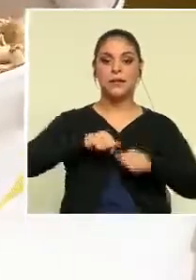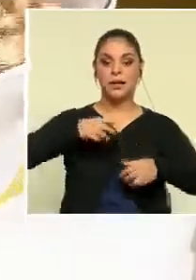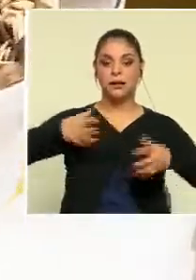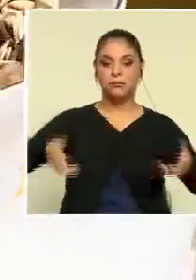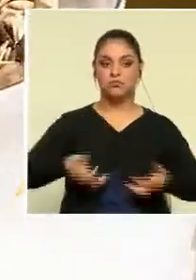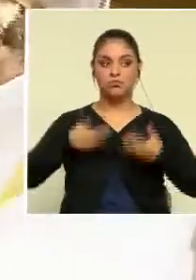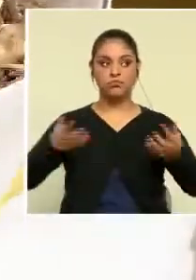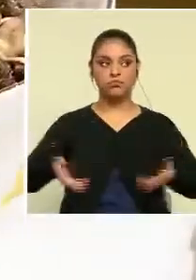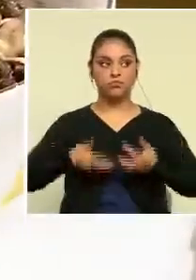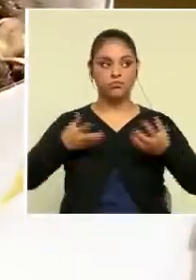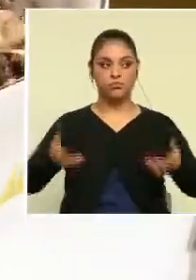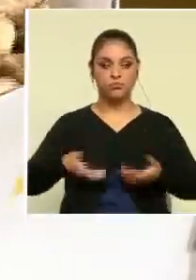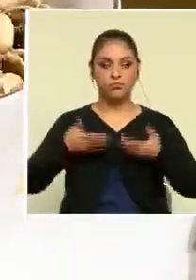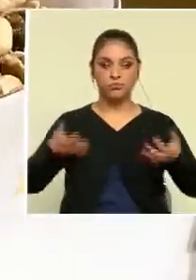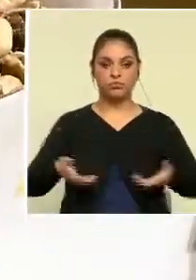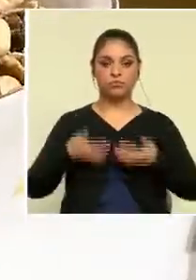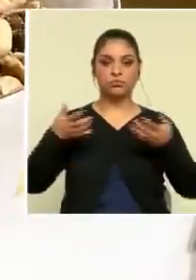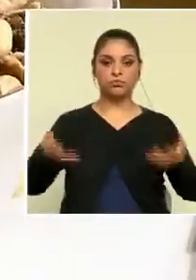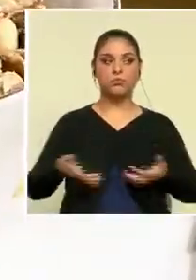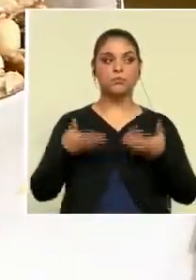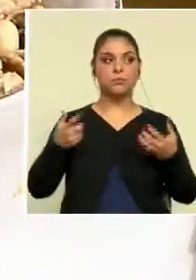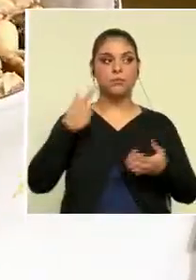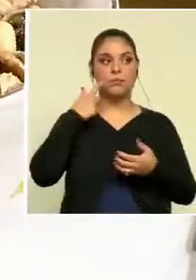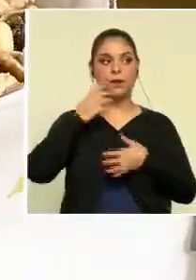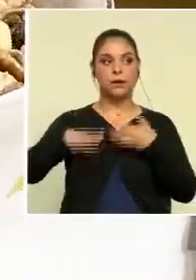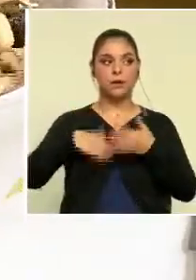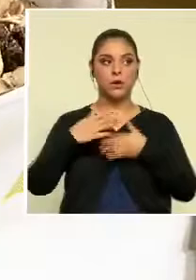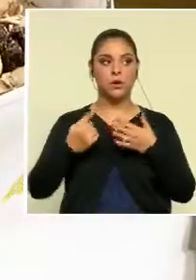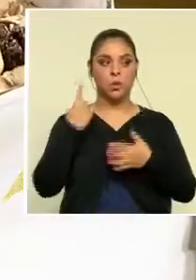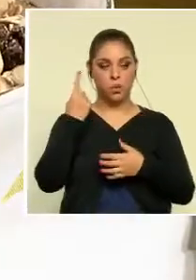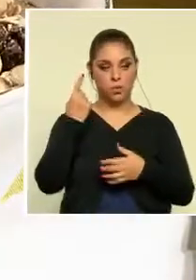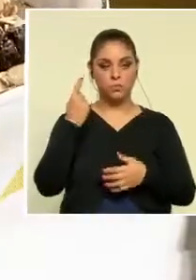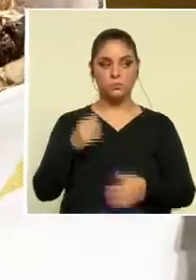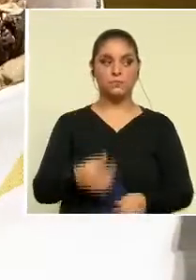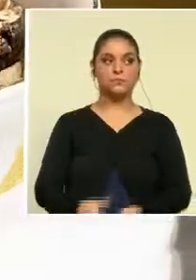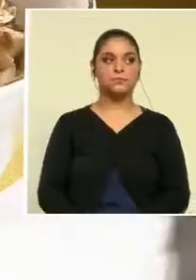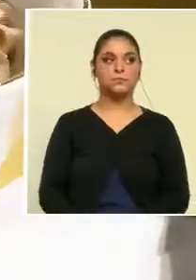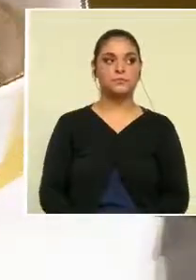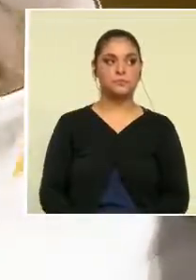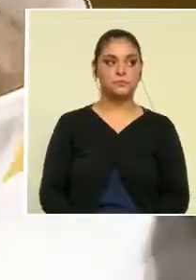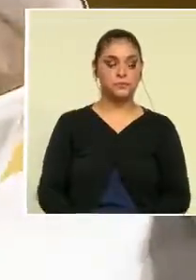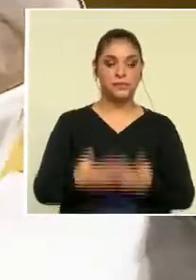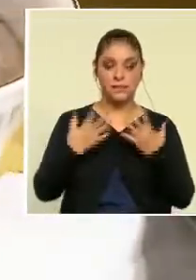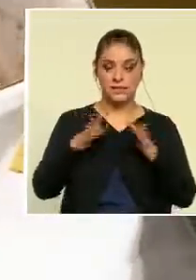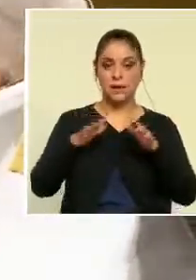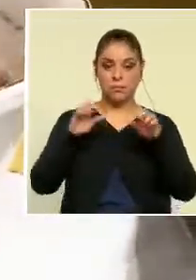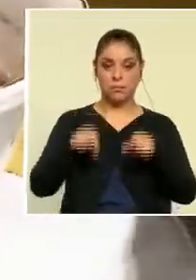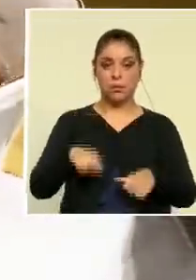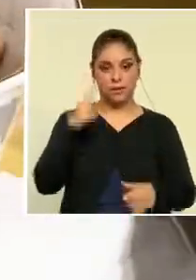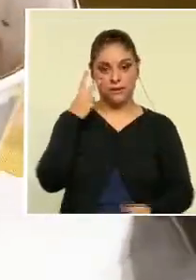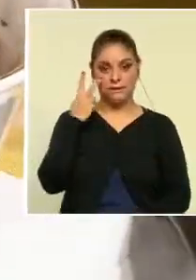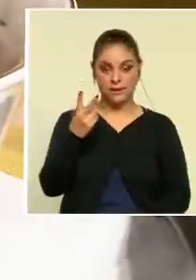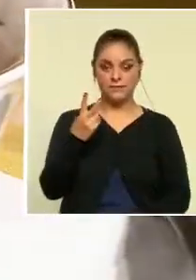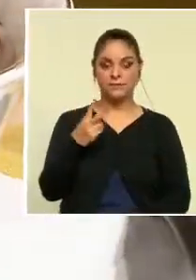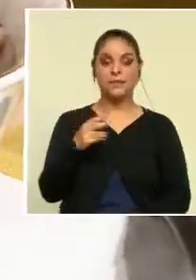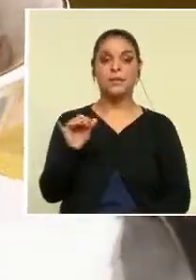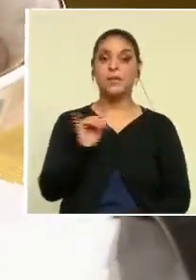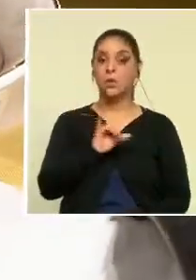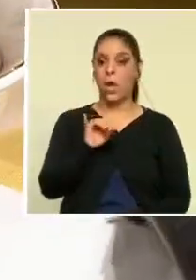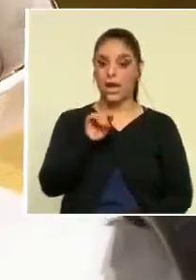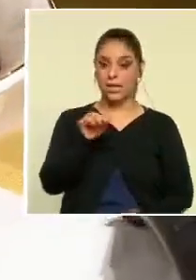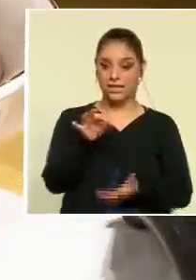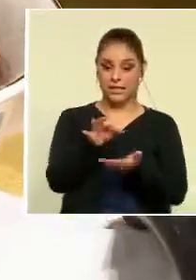niños y niñas para que se haga uno solo ahí lo tenemos ahí lo pueden observar igual estas